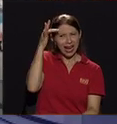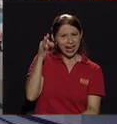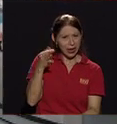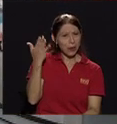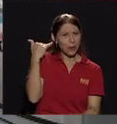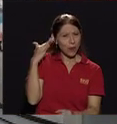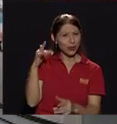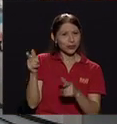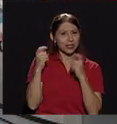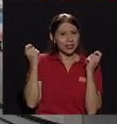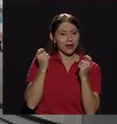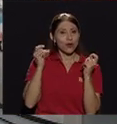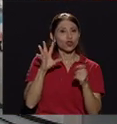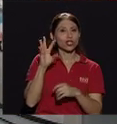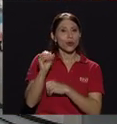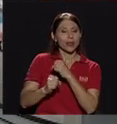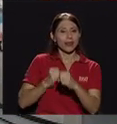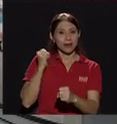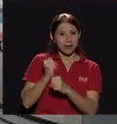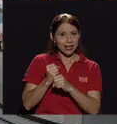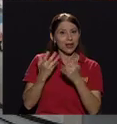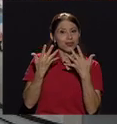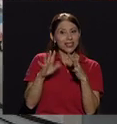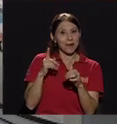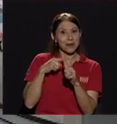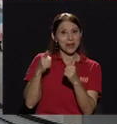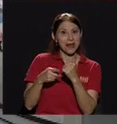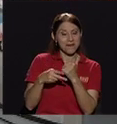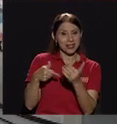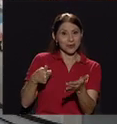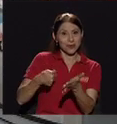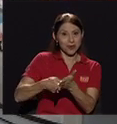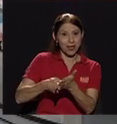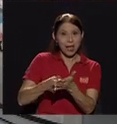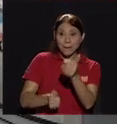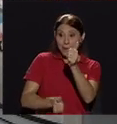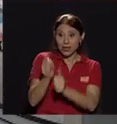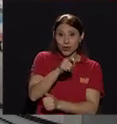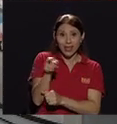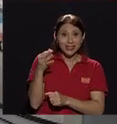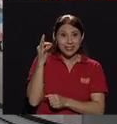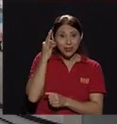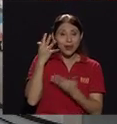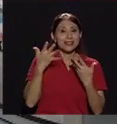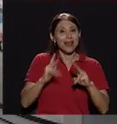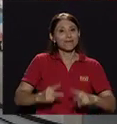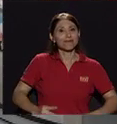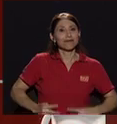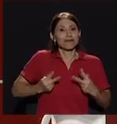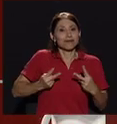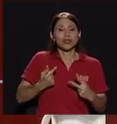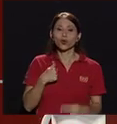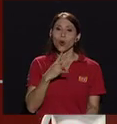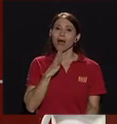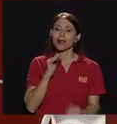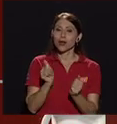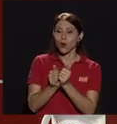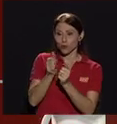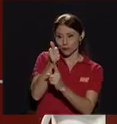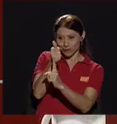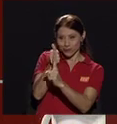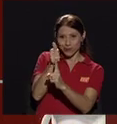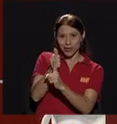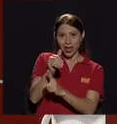que fue el 50 aniversario de la emisión del voto, y todavía la mayoría de estas señoras estaba viva. Y conversé con doña